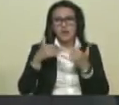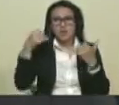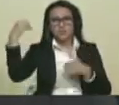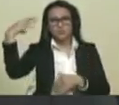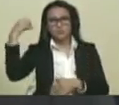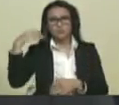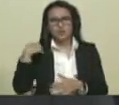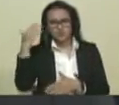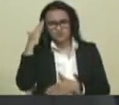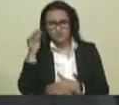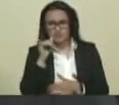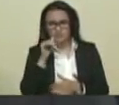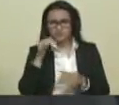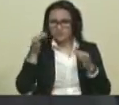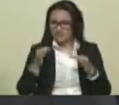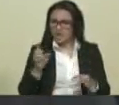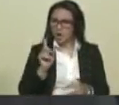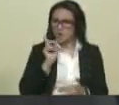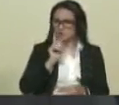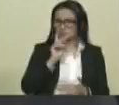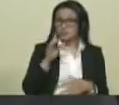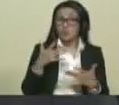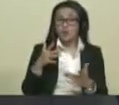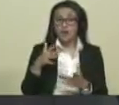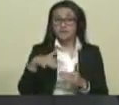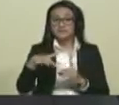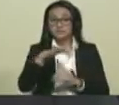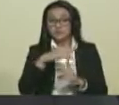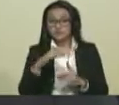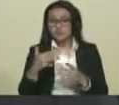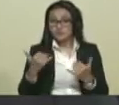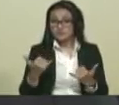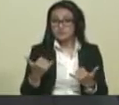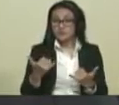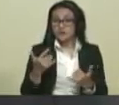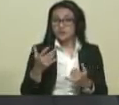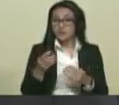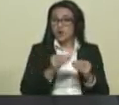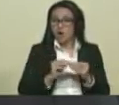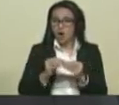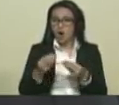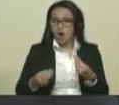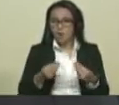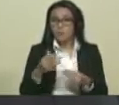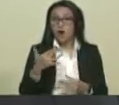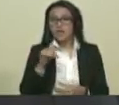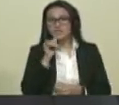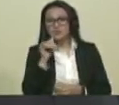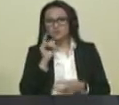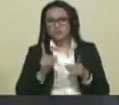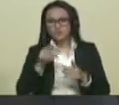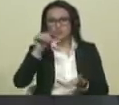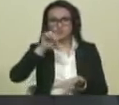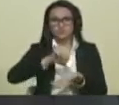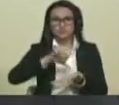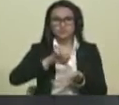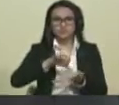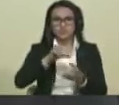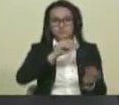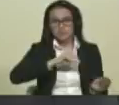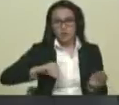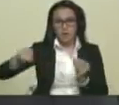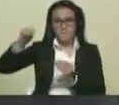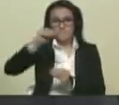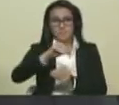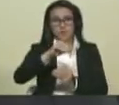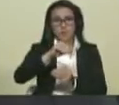eléctrico. Quería saber si eso era así y qué medidas se habían tomado. También había denuncias en algunos centros de votación que se dio la reubicación